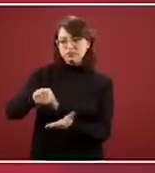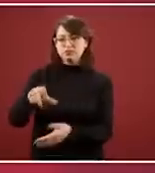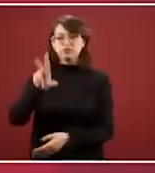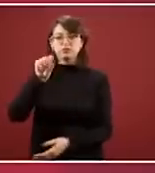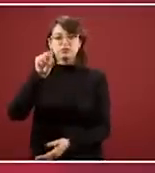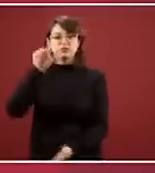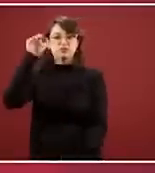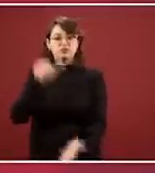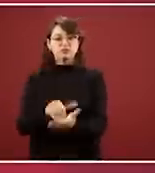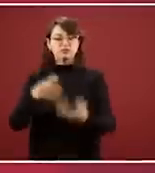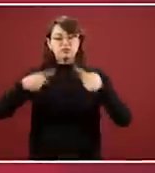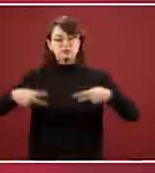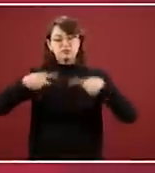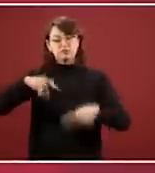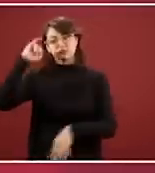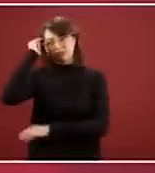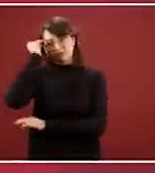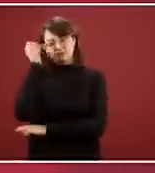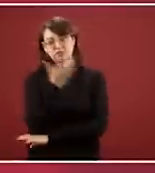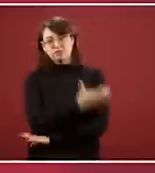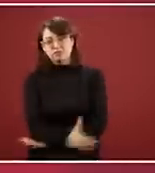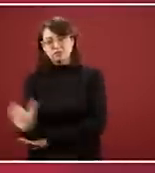80,000 indígenas y campesinos.